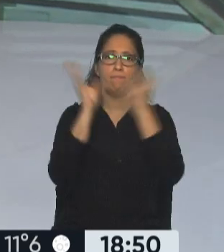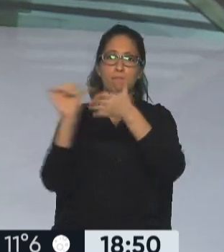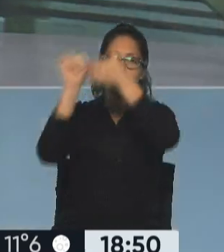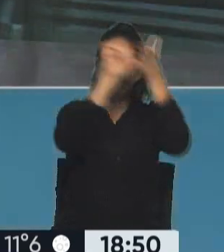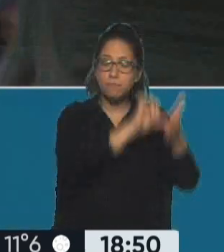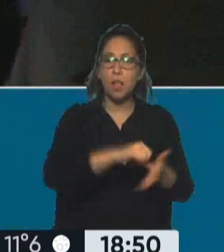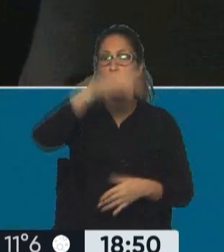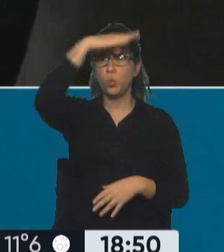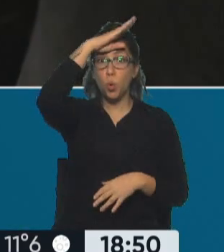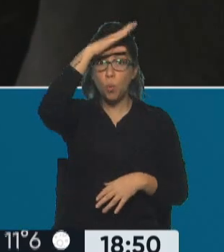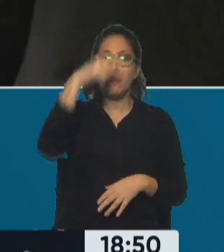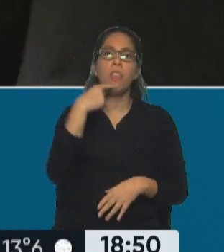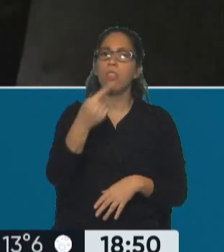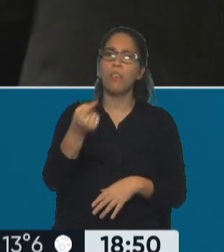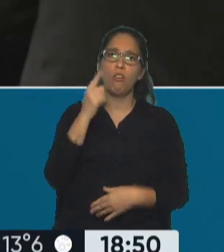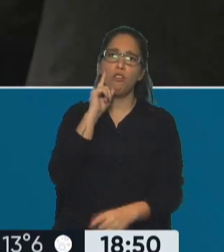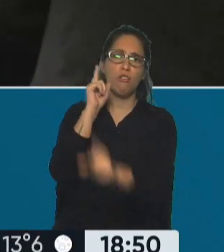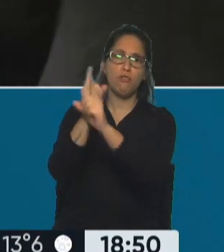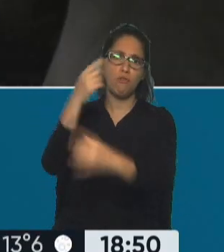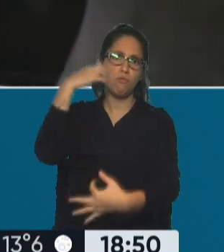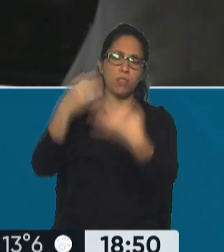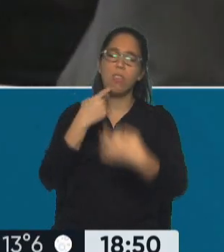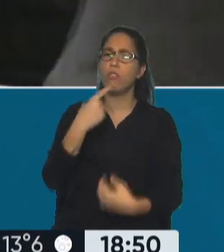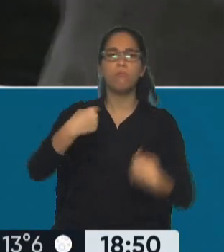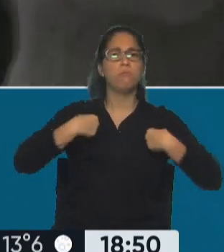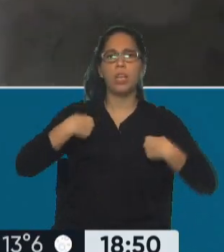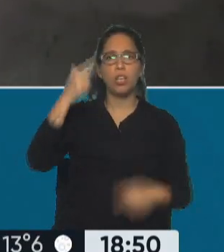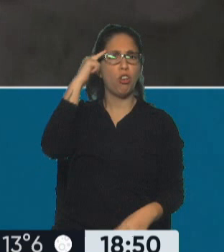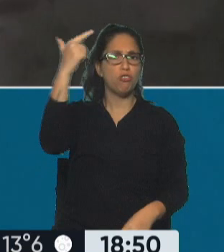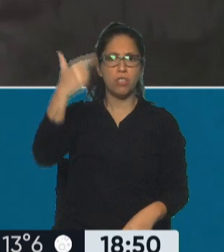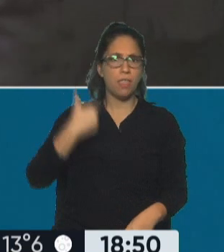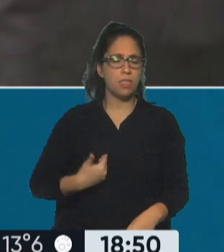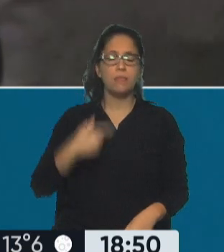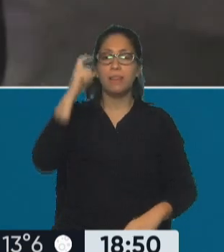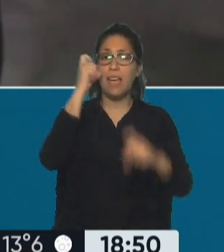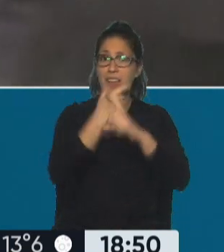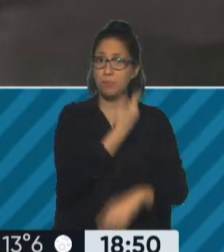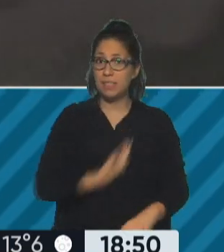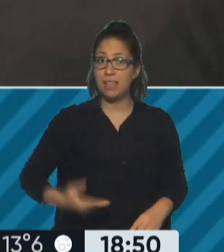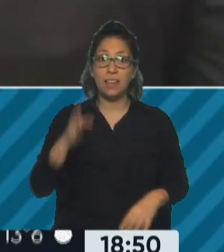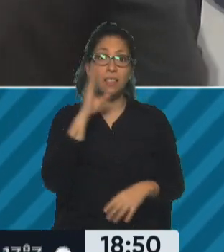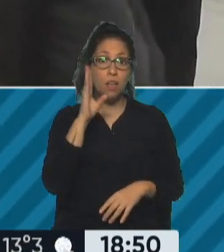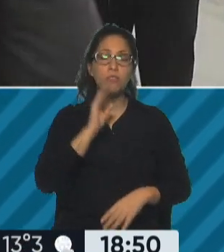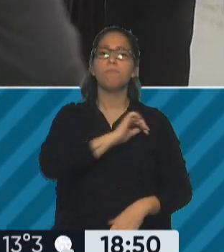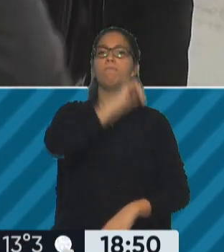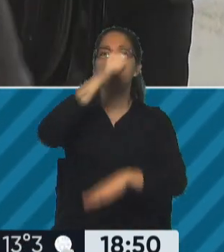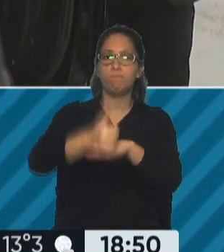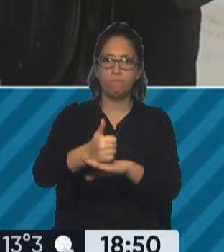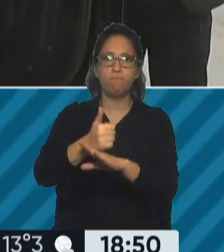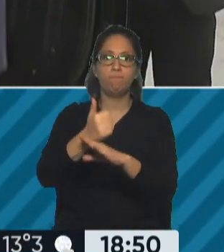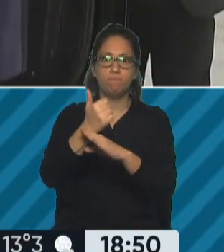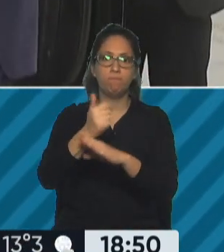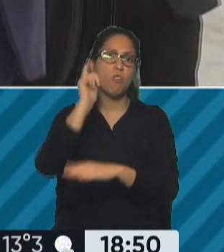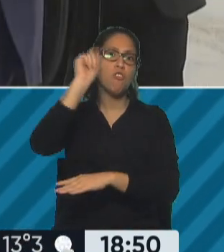Donald Trump se declaró inocente ante la justicia. El expresidente estadounidense se presentó ante